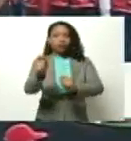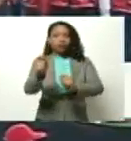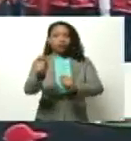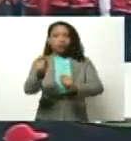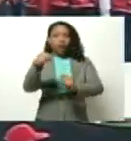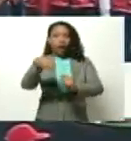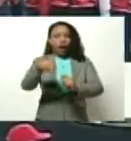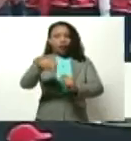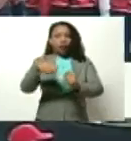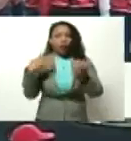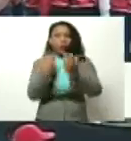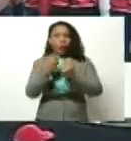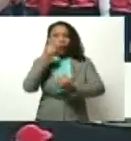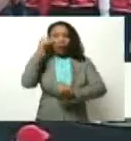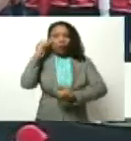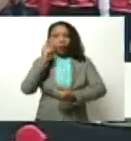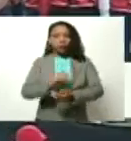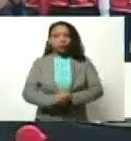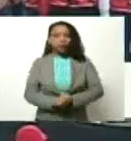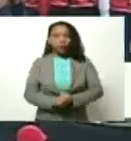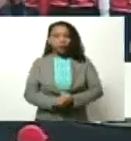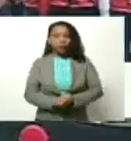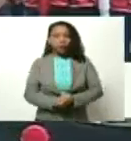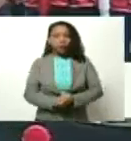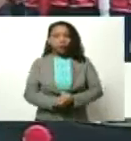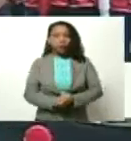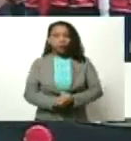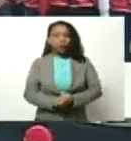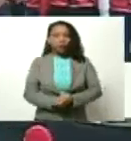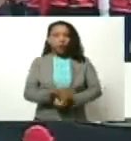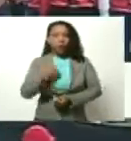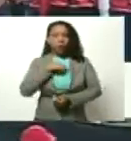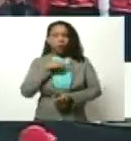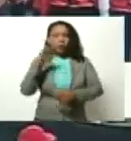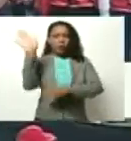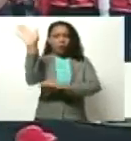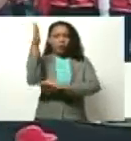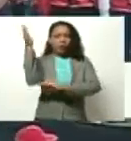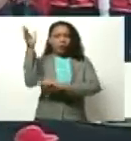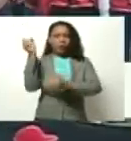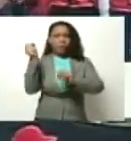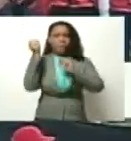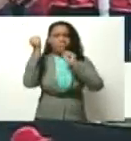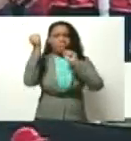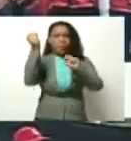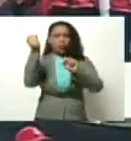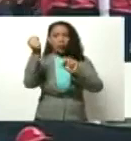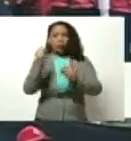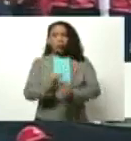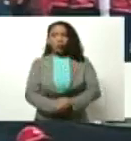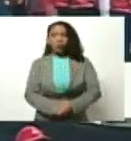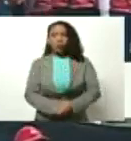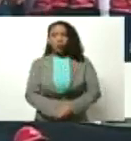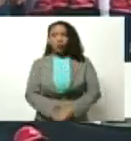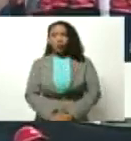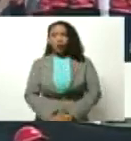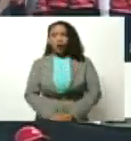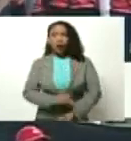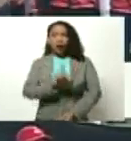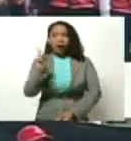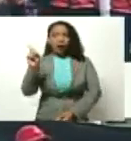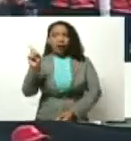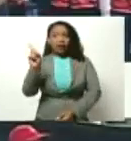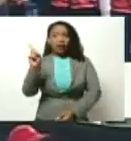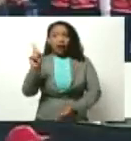a estos compañeros y compañeras nuestro estandarte por allá en la guerra de